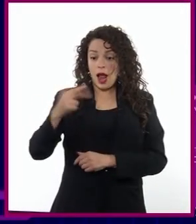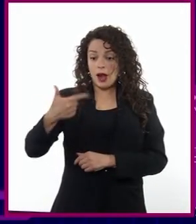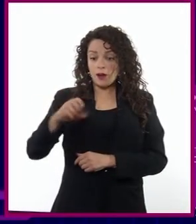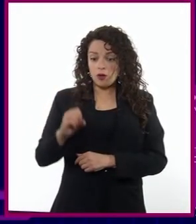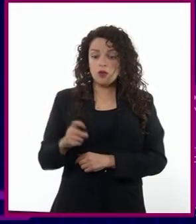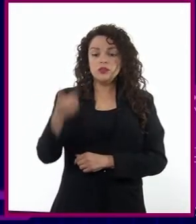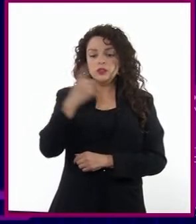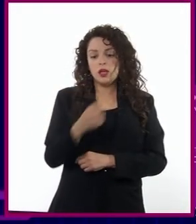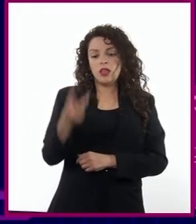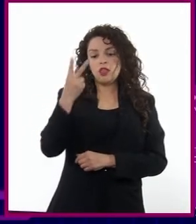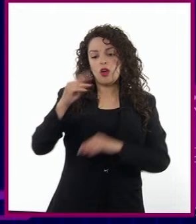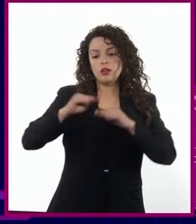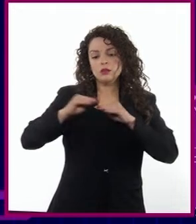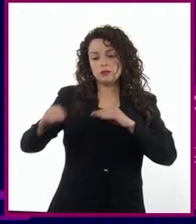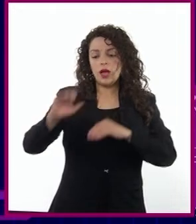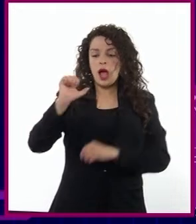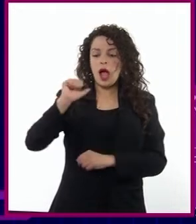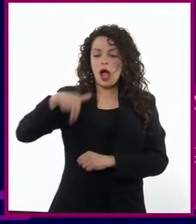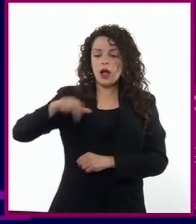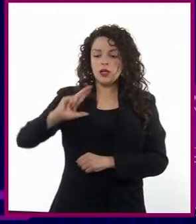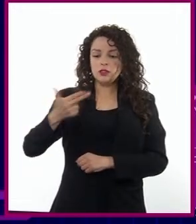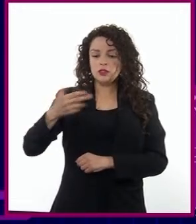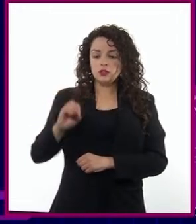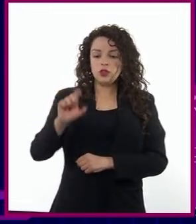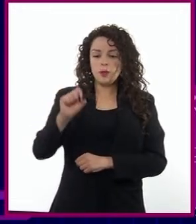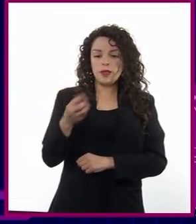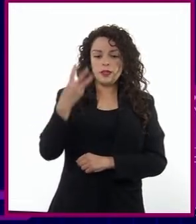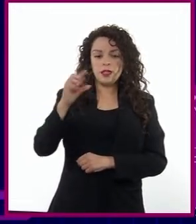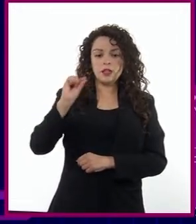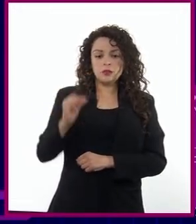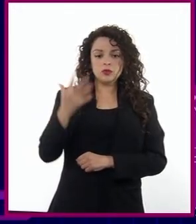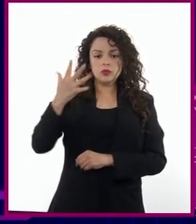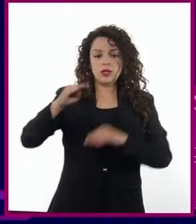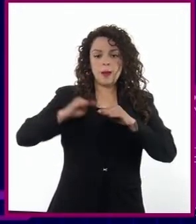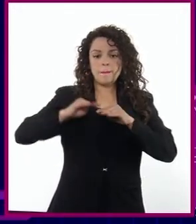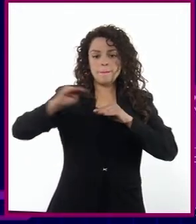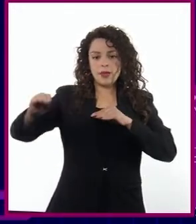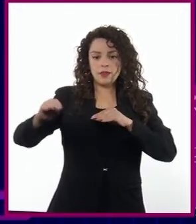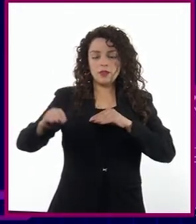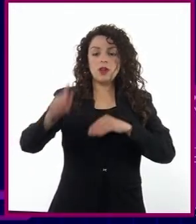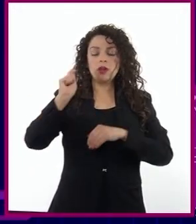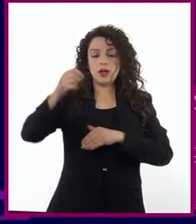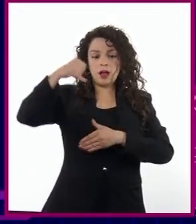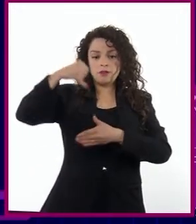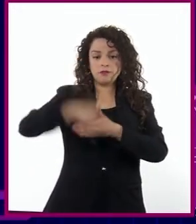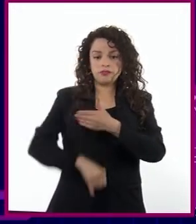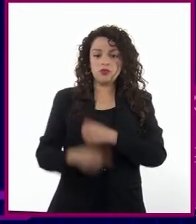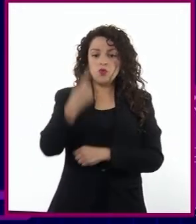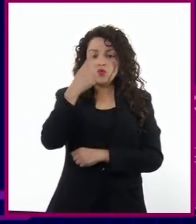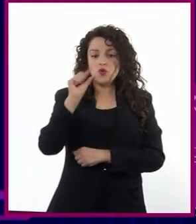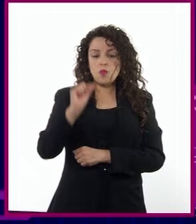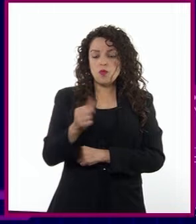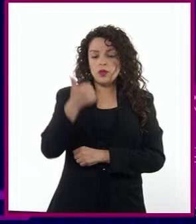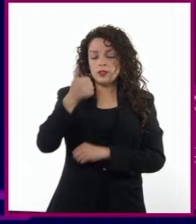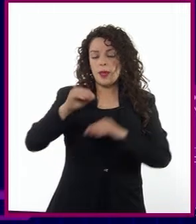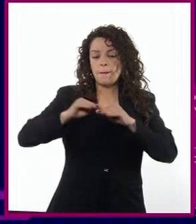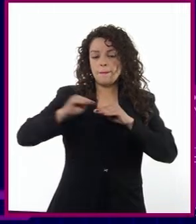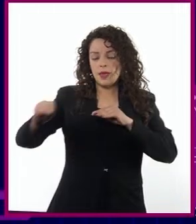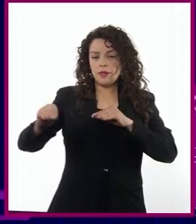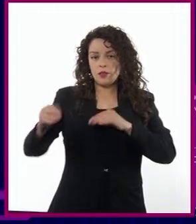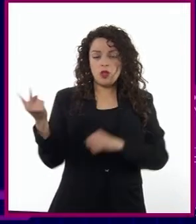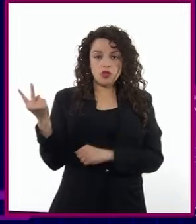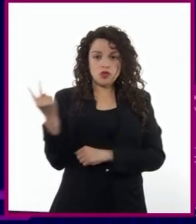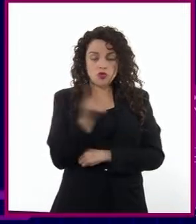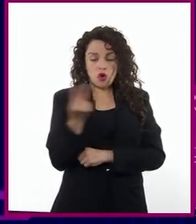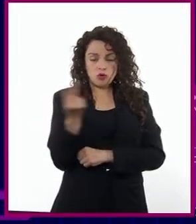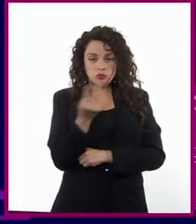102 metros y su ancho es de 23.5 metros con una profundidad de 1.6 metros en